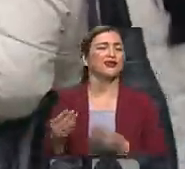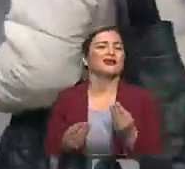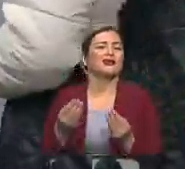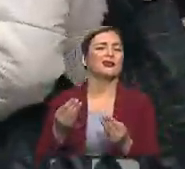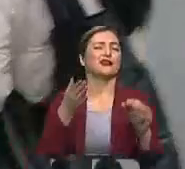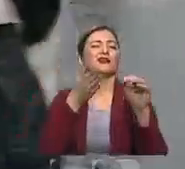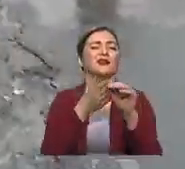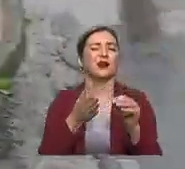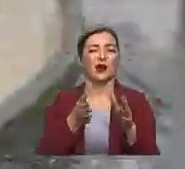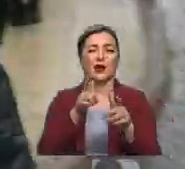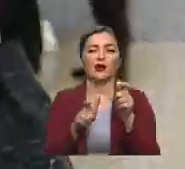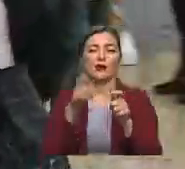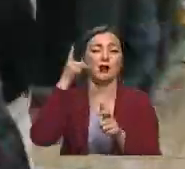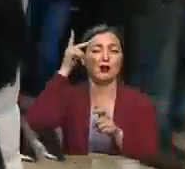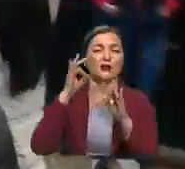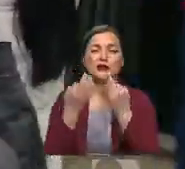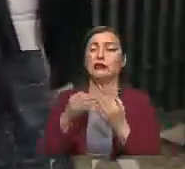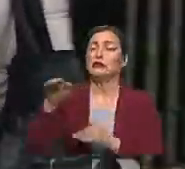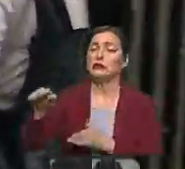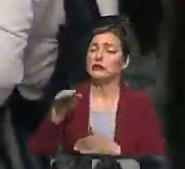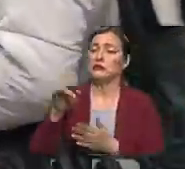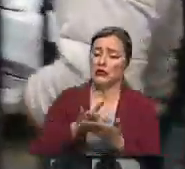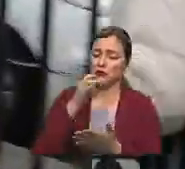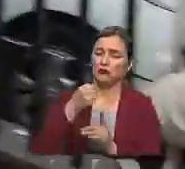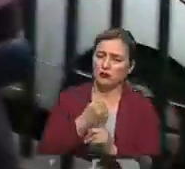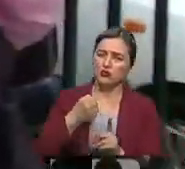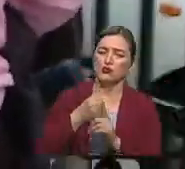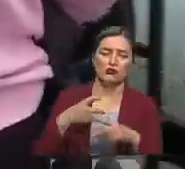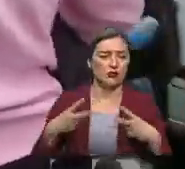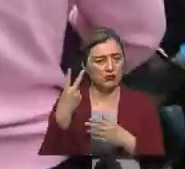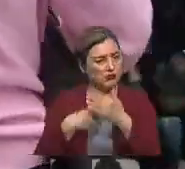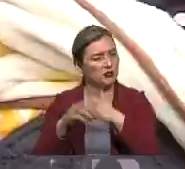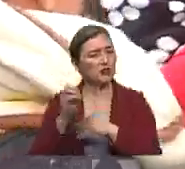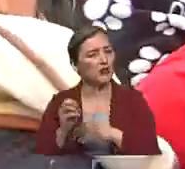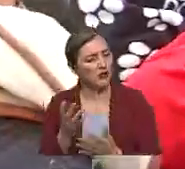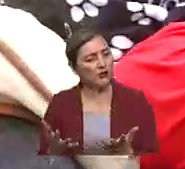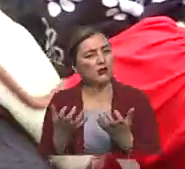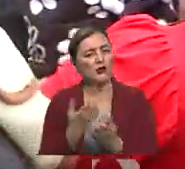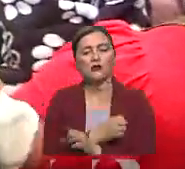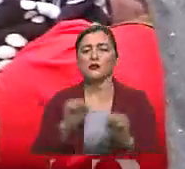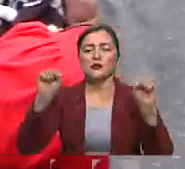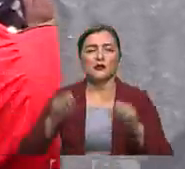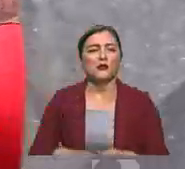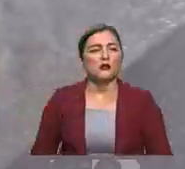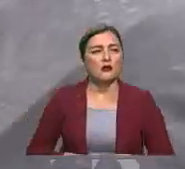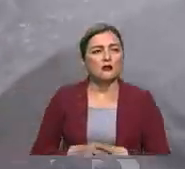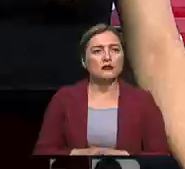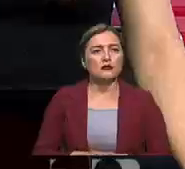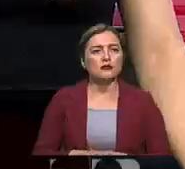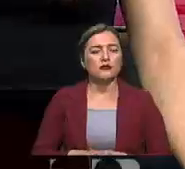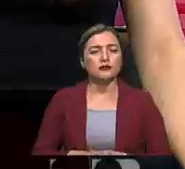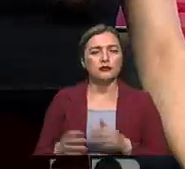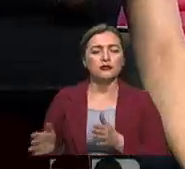acciones, atenderán los pedidos de los padres de familia que se mantienen en pie de lucha por la vida de sus hijos. En Quito, Angie Torres, 24